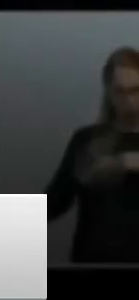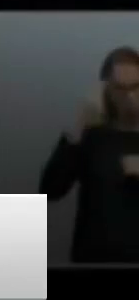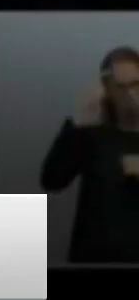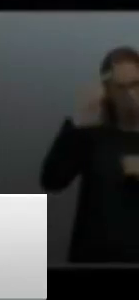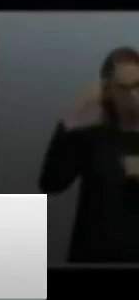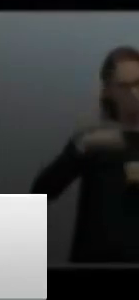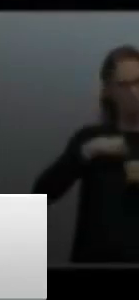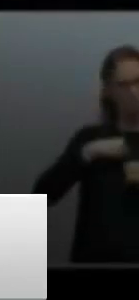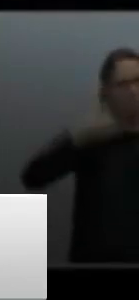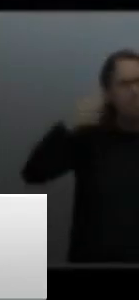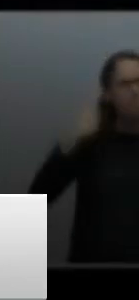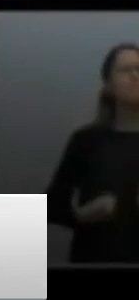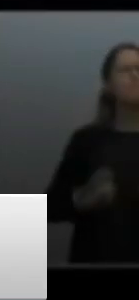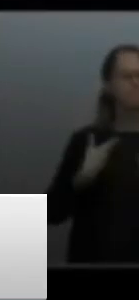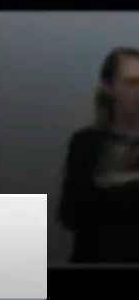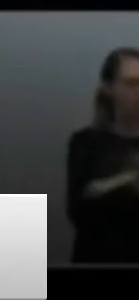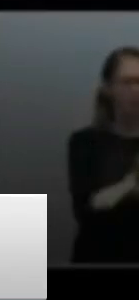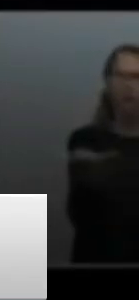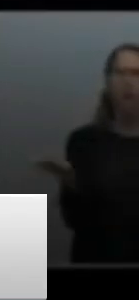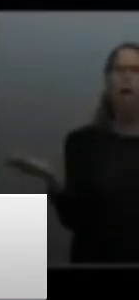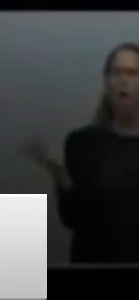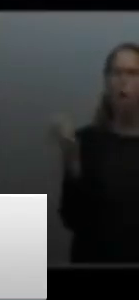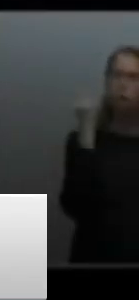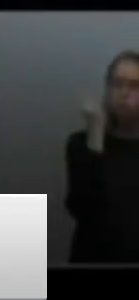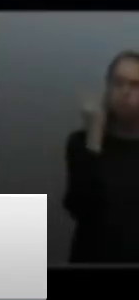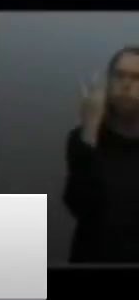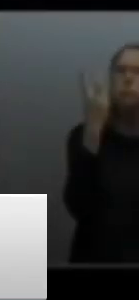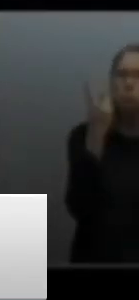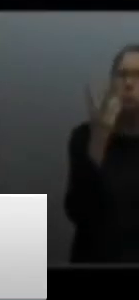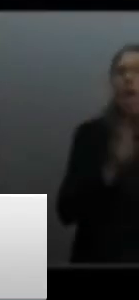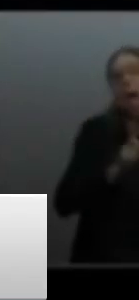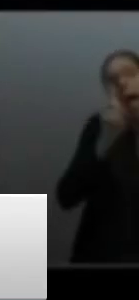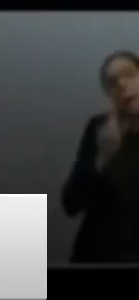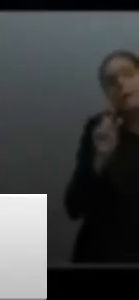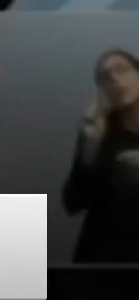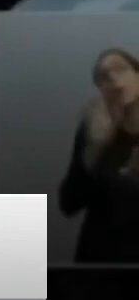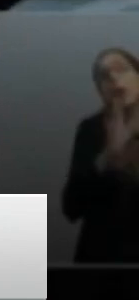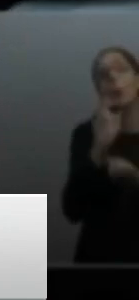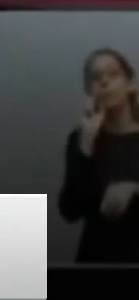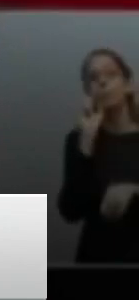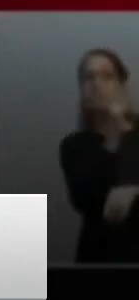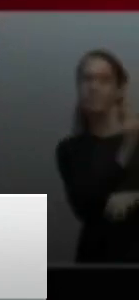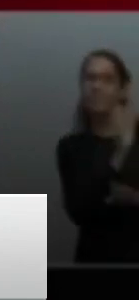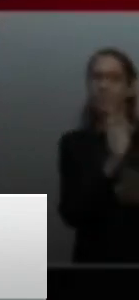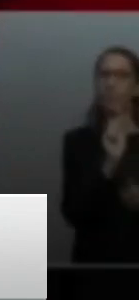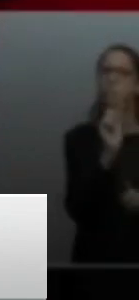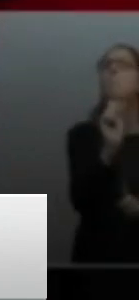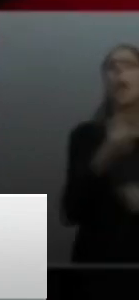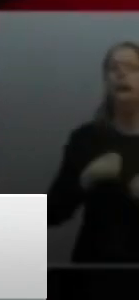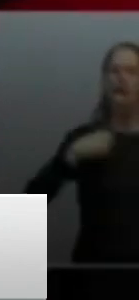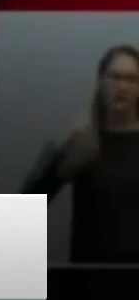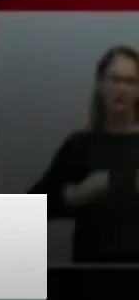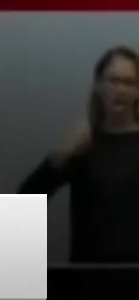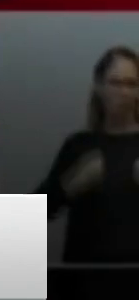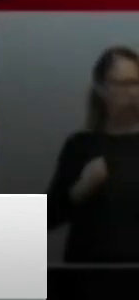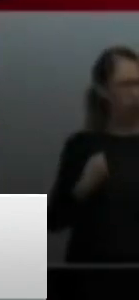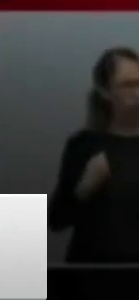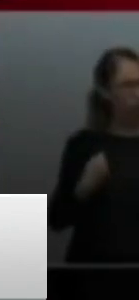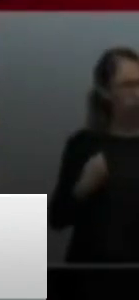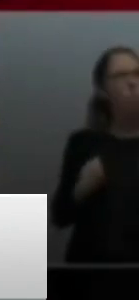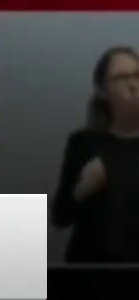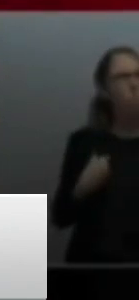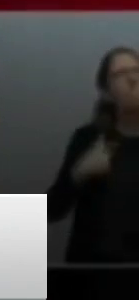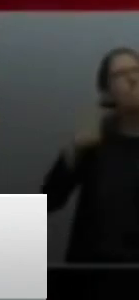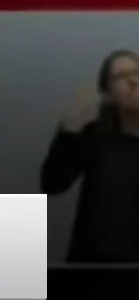Seguimos en ese país. El gobernador de Buenos Aires, Axel Kicillof, defendió el lenguaje inclusivo durante su participación de la promesa